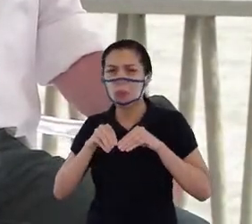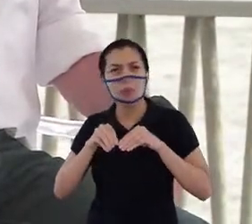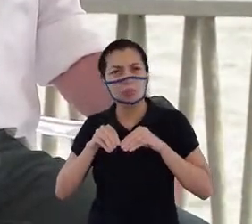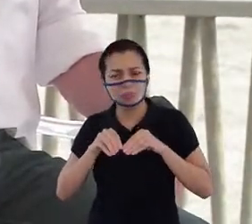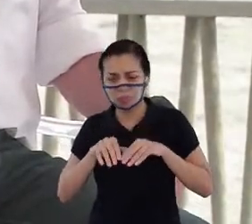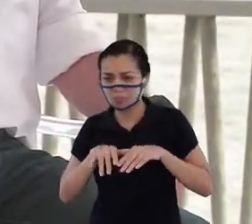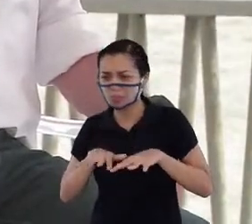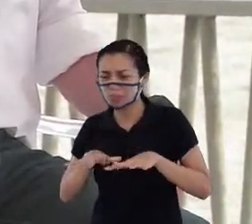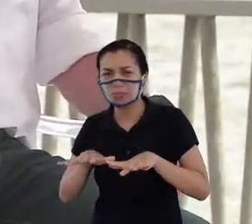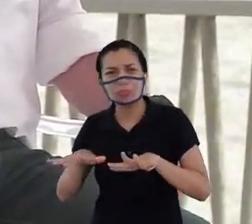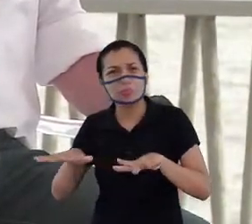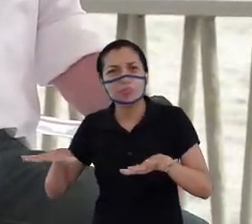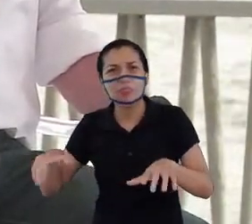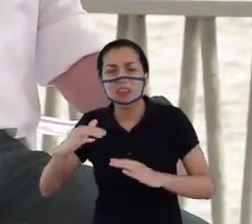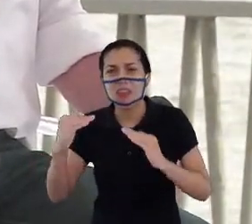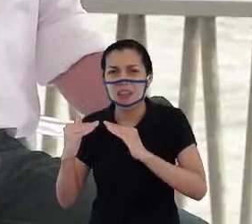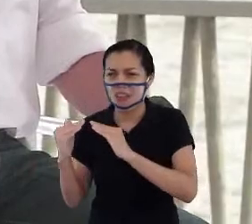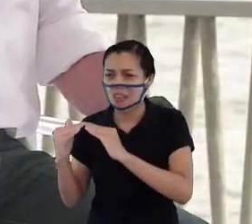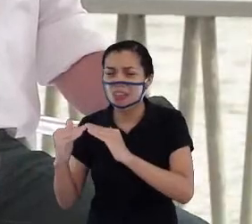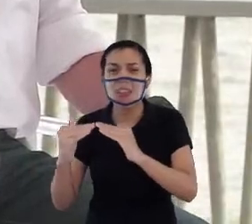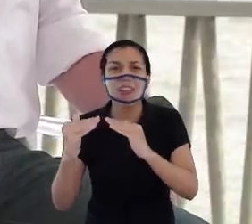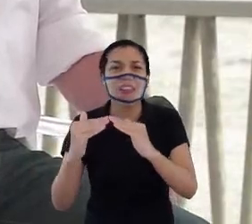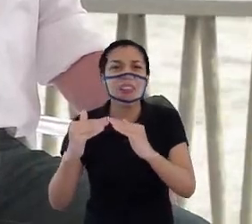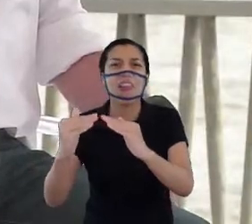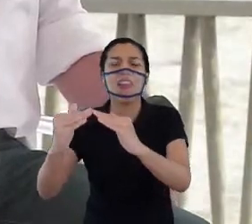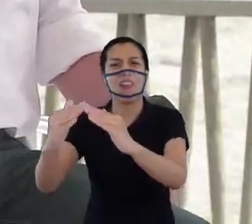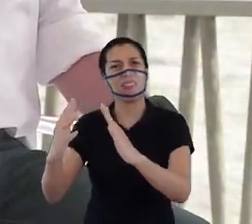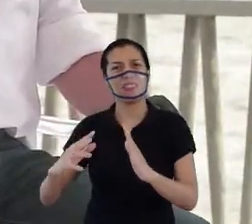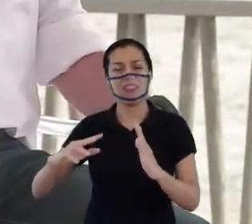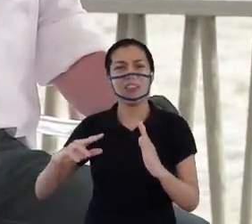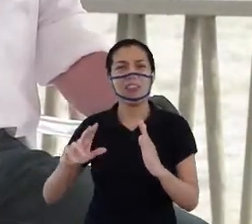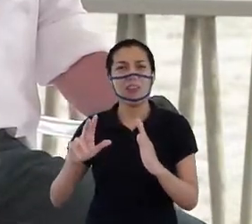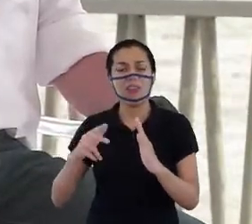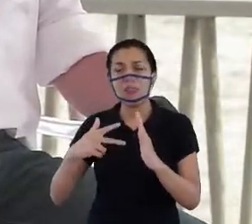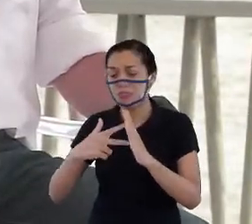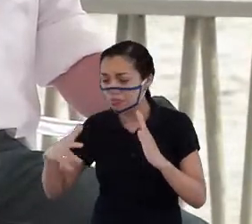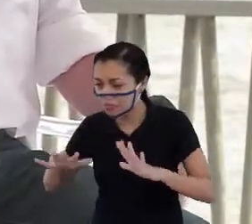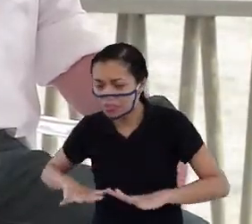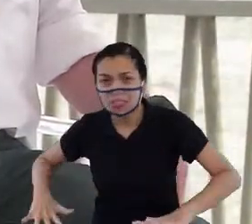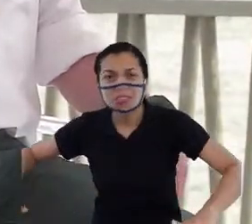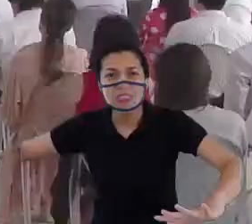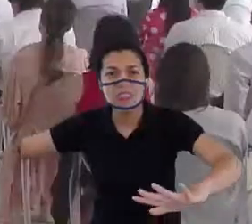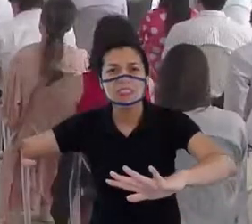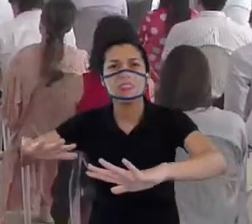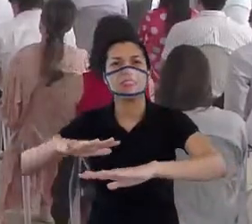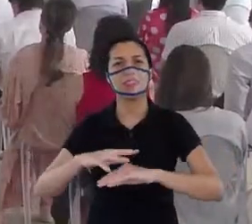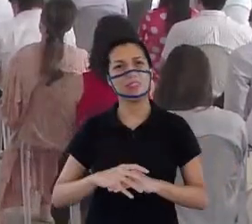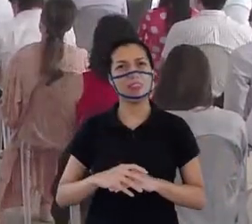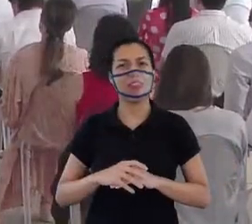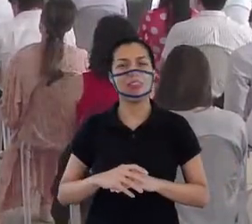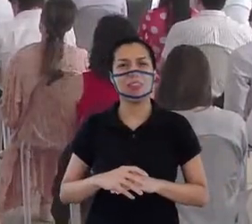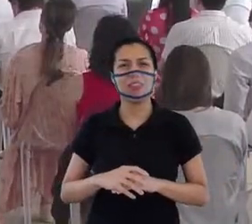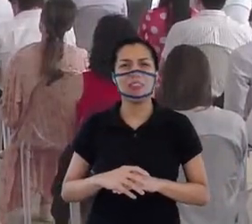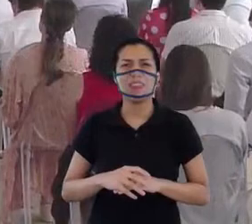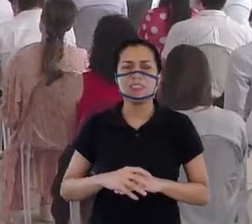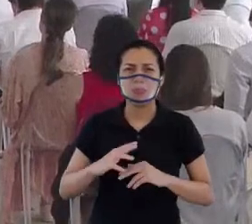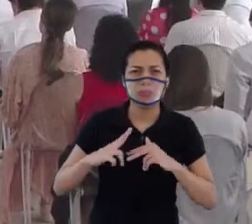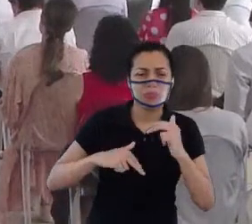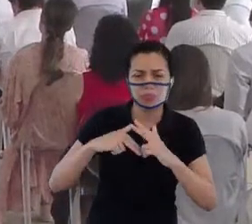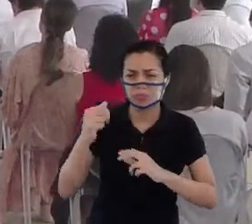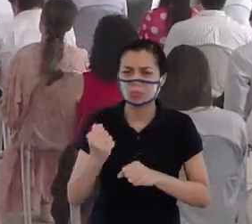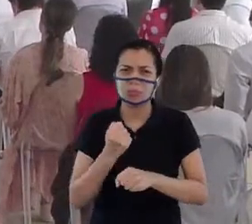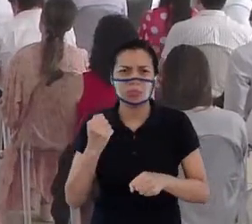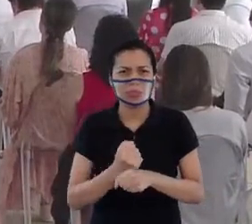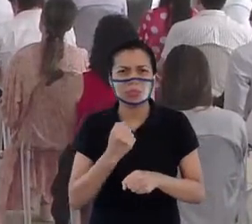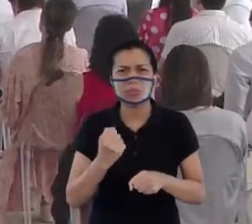de capitalización rural. Ya entregamos el primer cheque y esto vendrá en cascada, porque con ese incentivo de capitalización